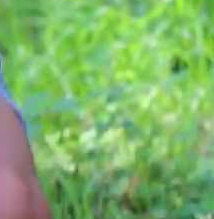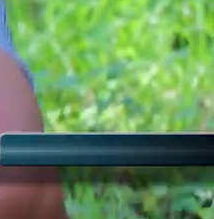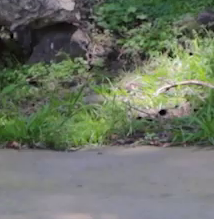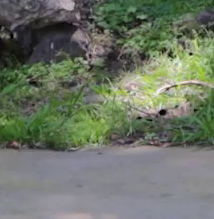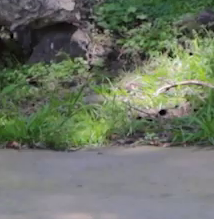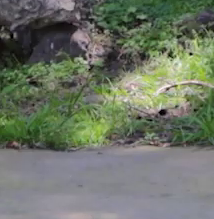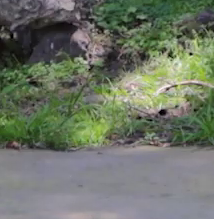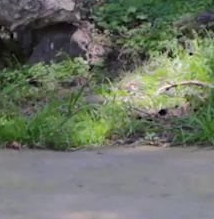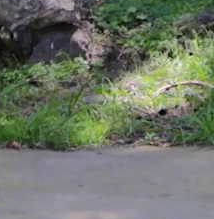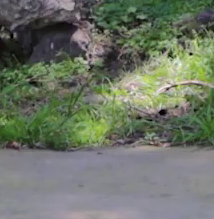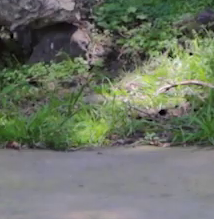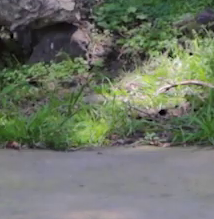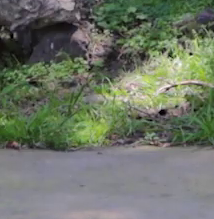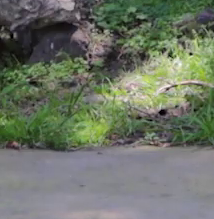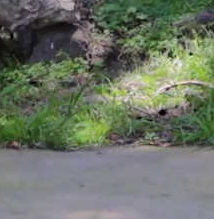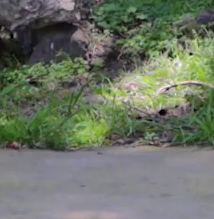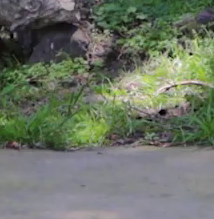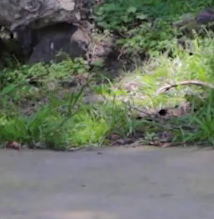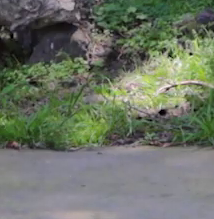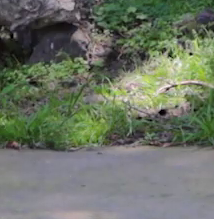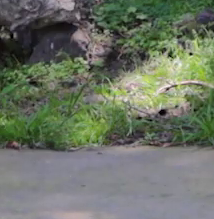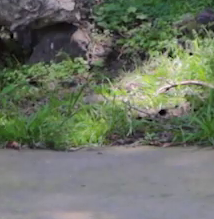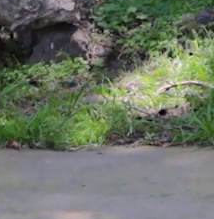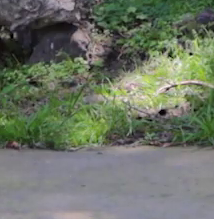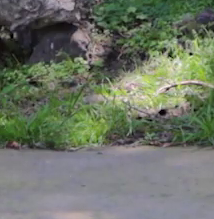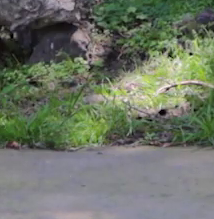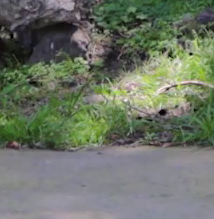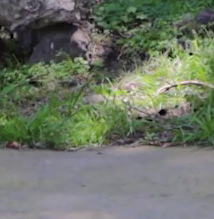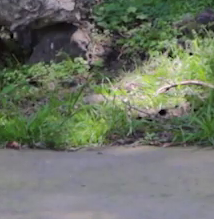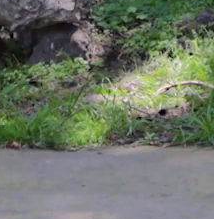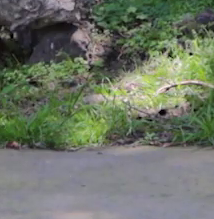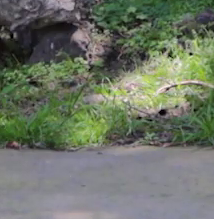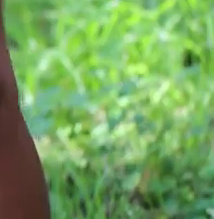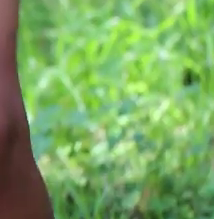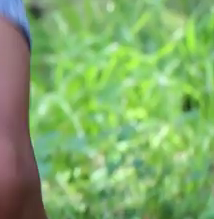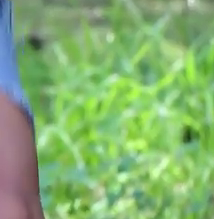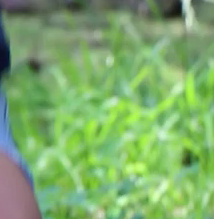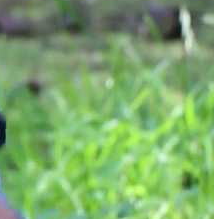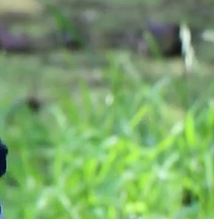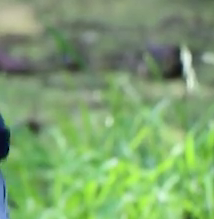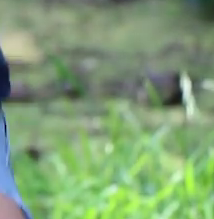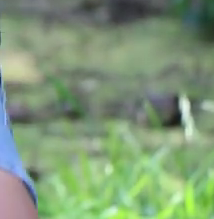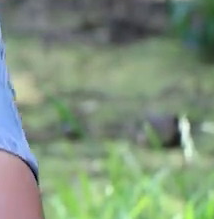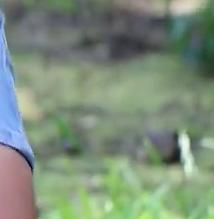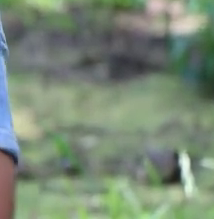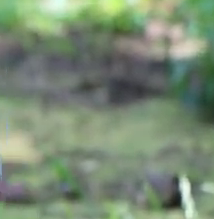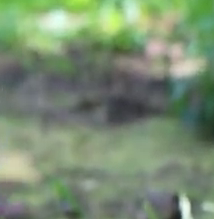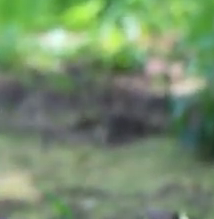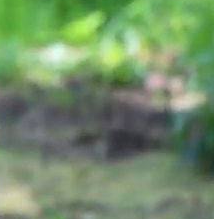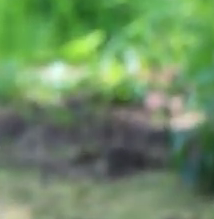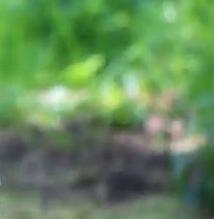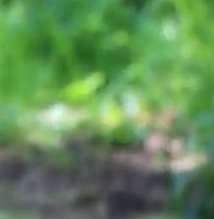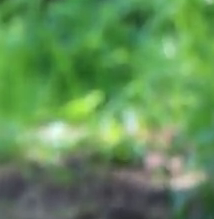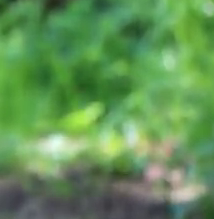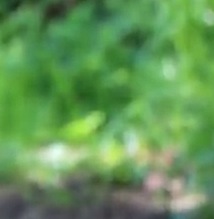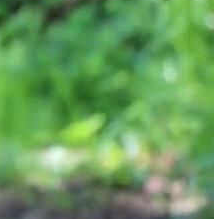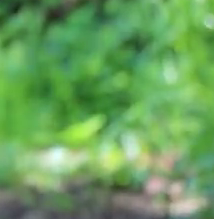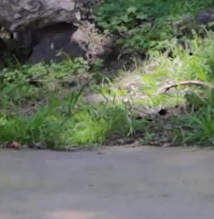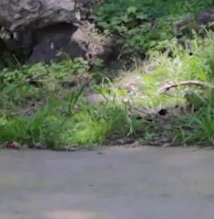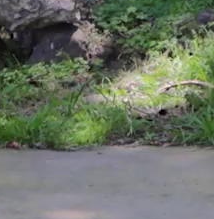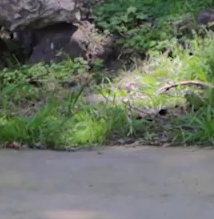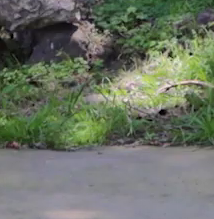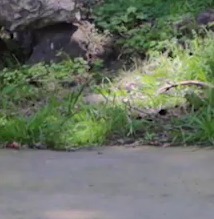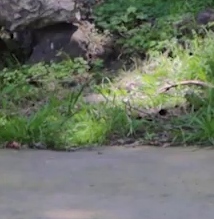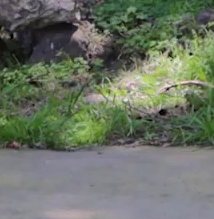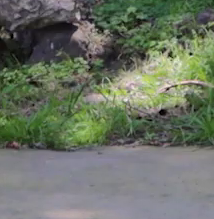Bien, otra más. Bien trabajado, respira. Bien, una más.